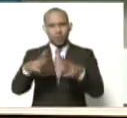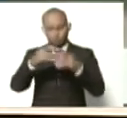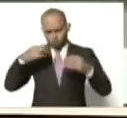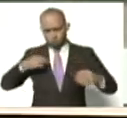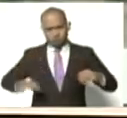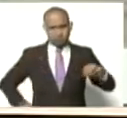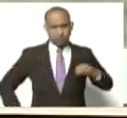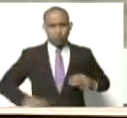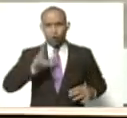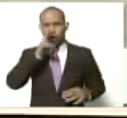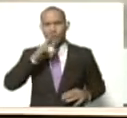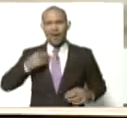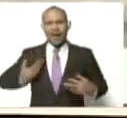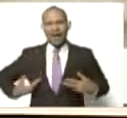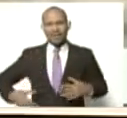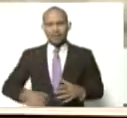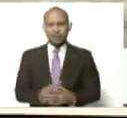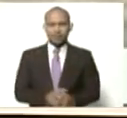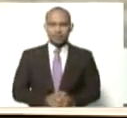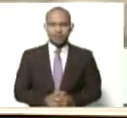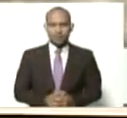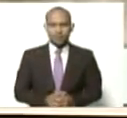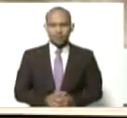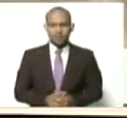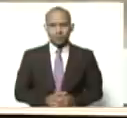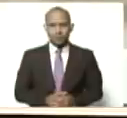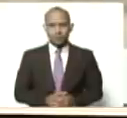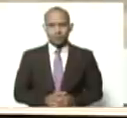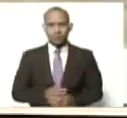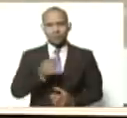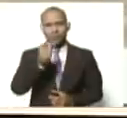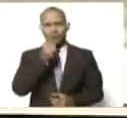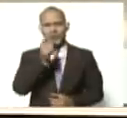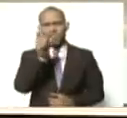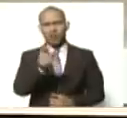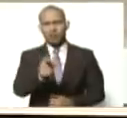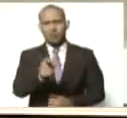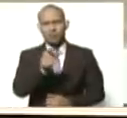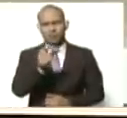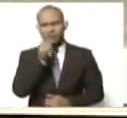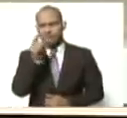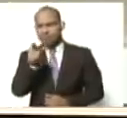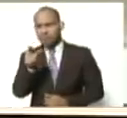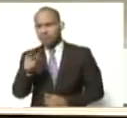de grasa. Delegado, recién electo. ¿Quién eres tú? Edinson Alvarado. ¿Y quién eres